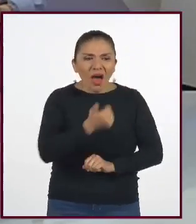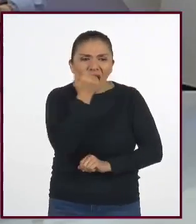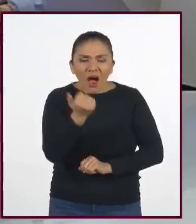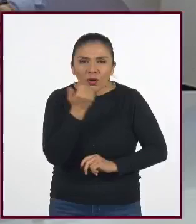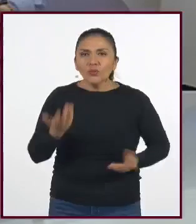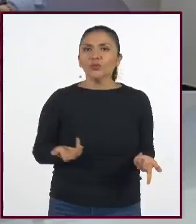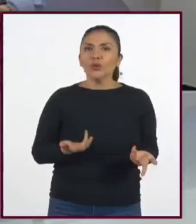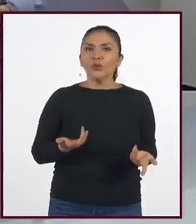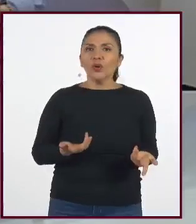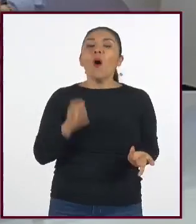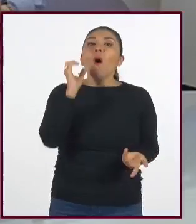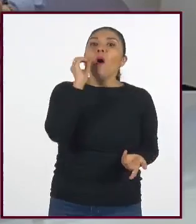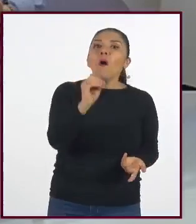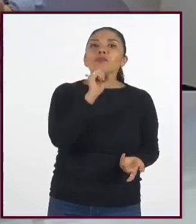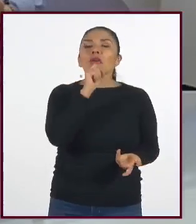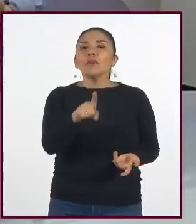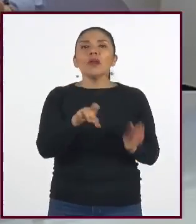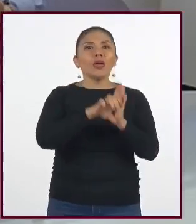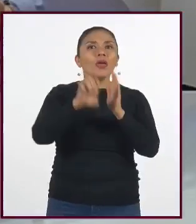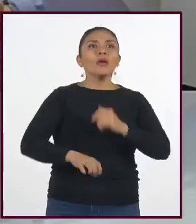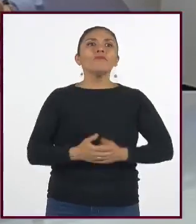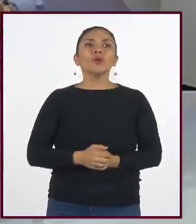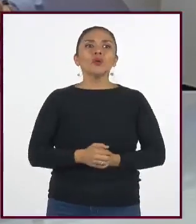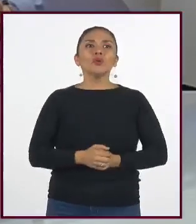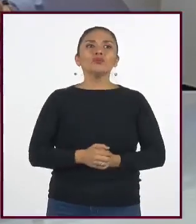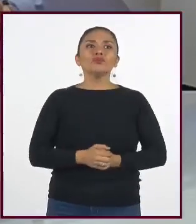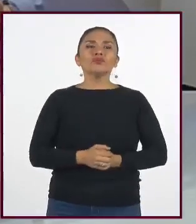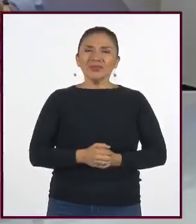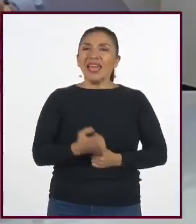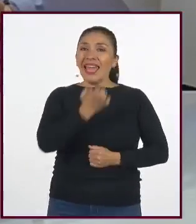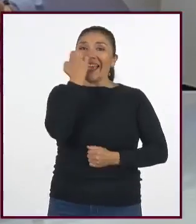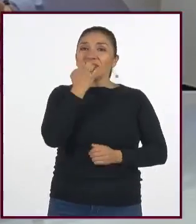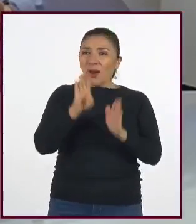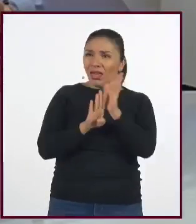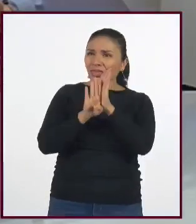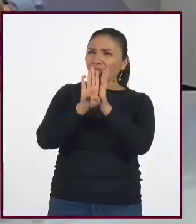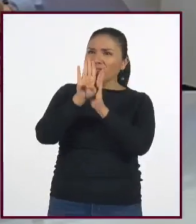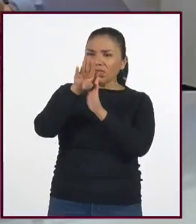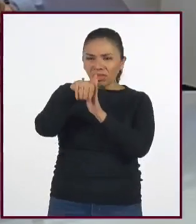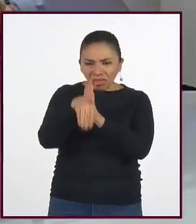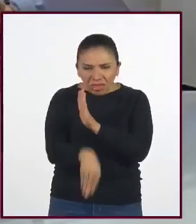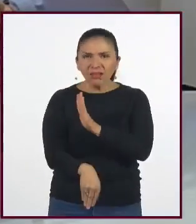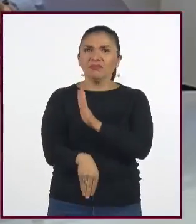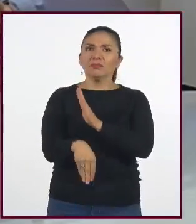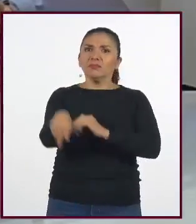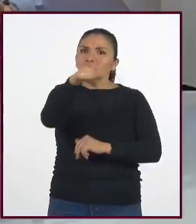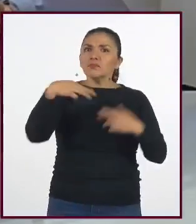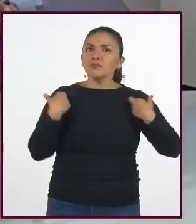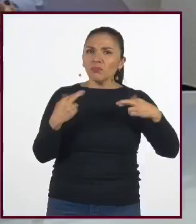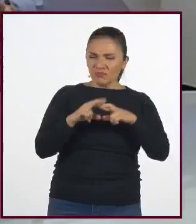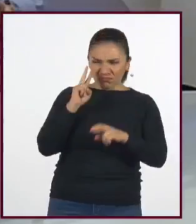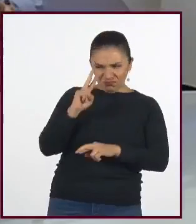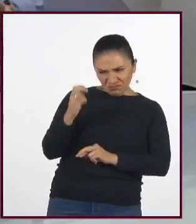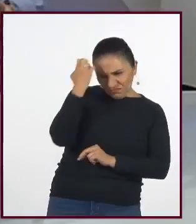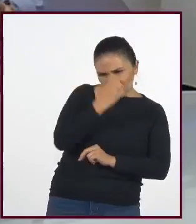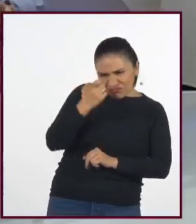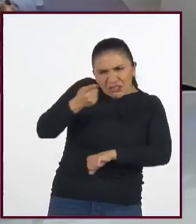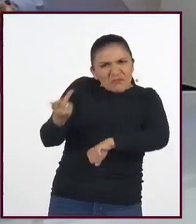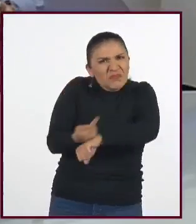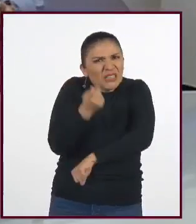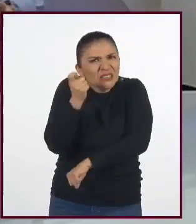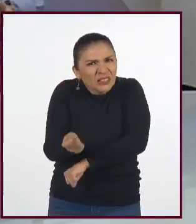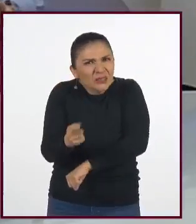También aquellos que van bajando su rendimiento académico son quienes pueden detectar y ver qué está pasando, ¿no? Sobre